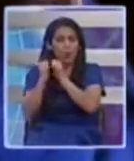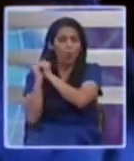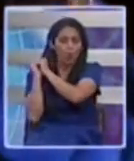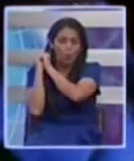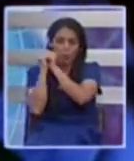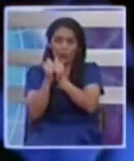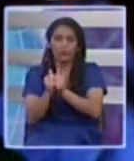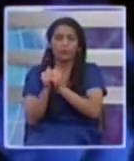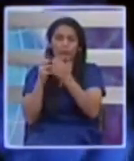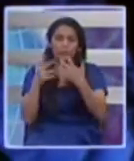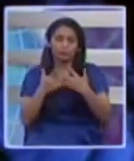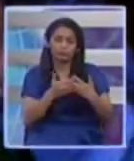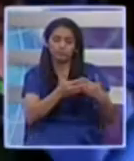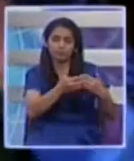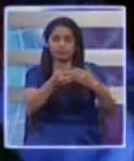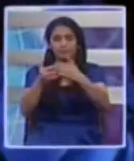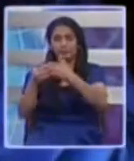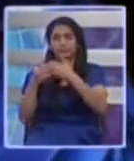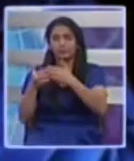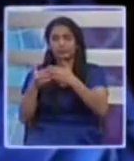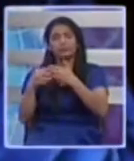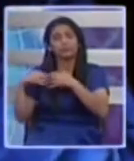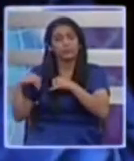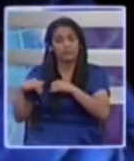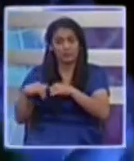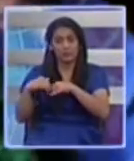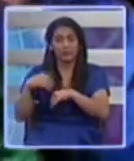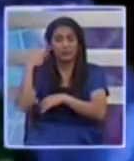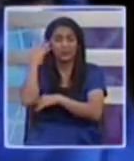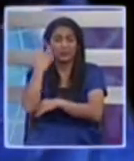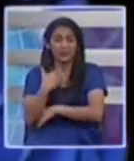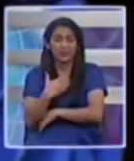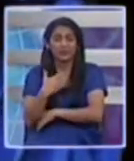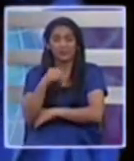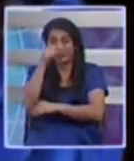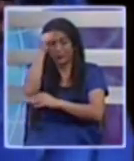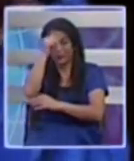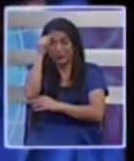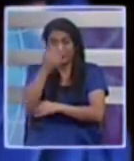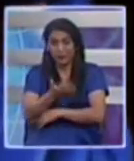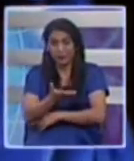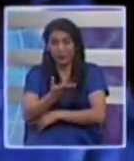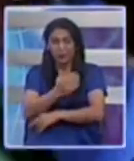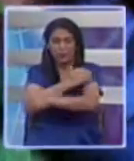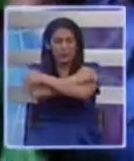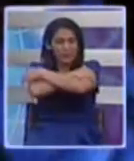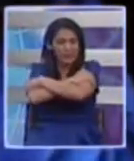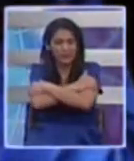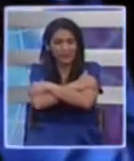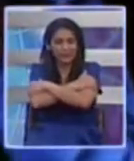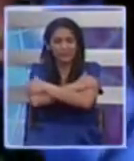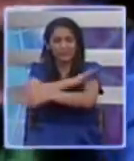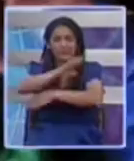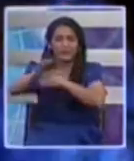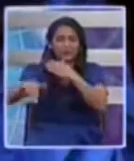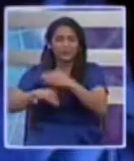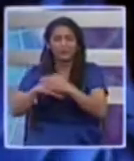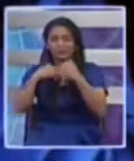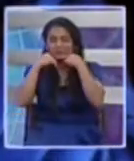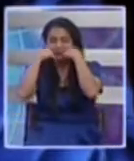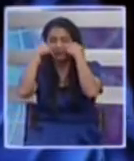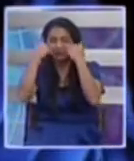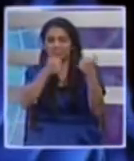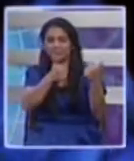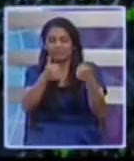abrazarnos todos los ecuatorianos. A partir del día domingo, un abrazo afectuoso, cariñoso, con todos